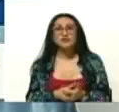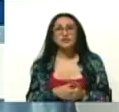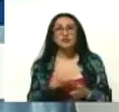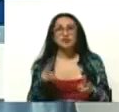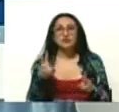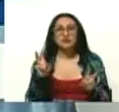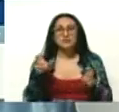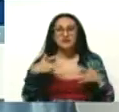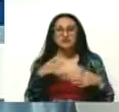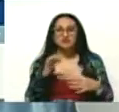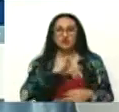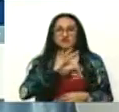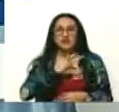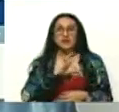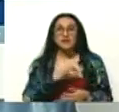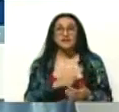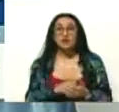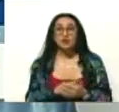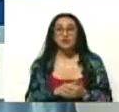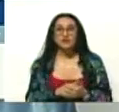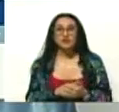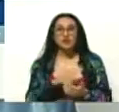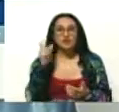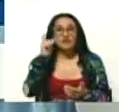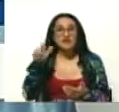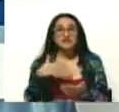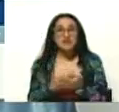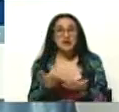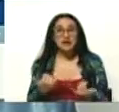sociales. A la fecha se han realizado